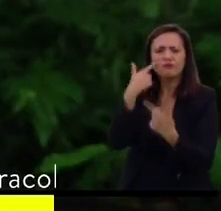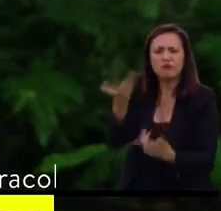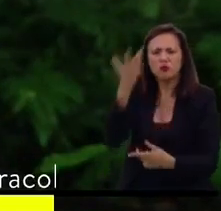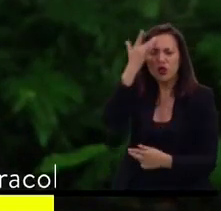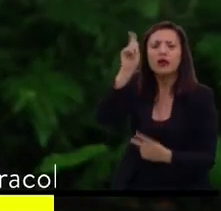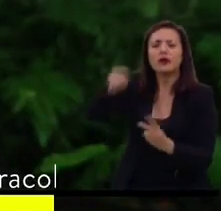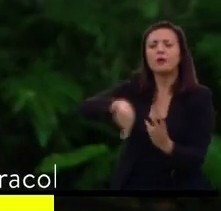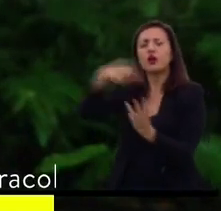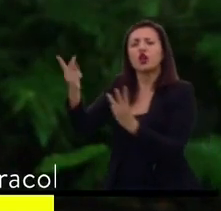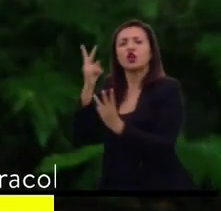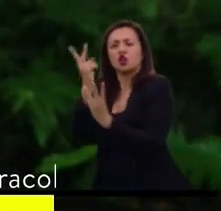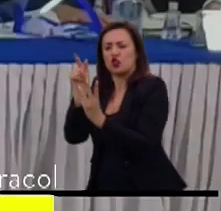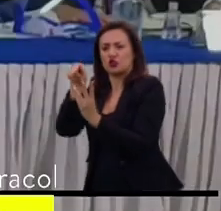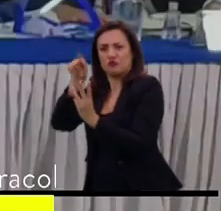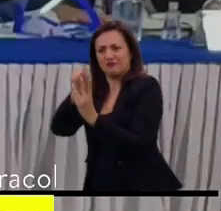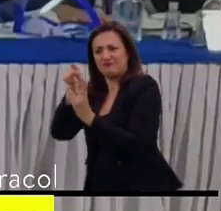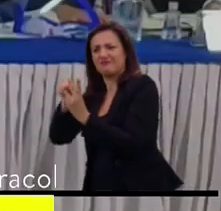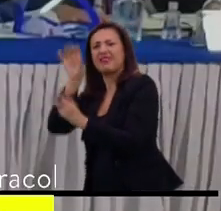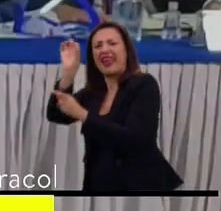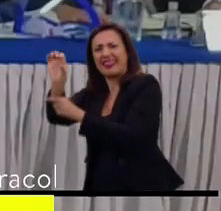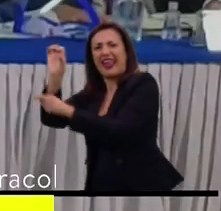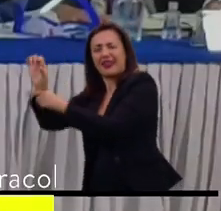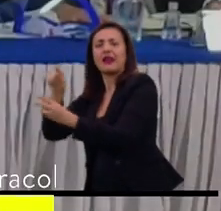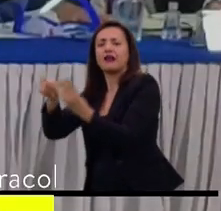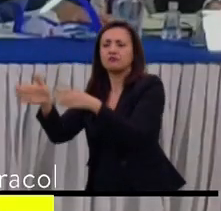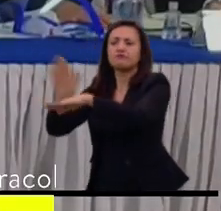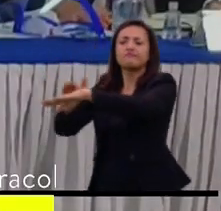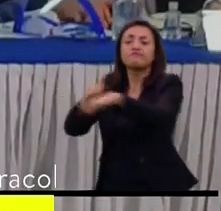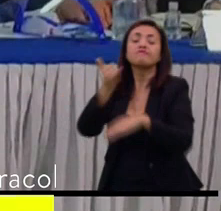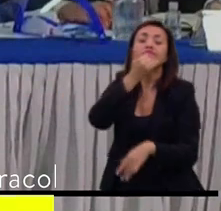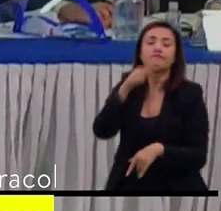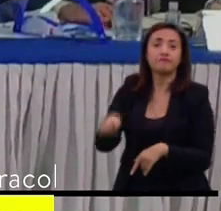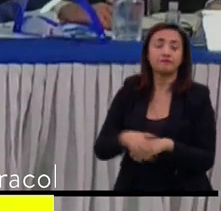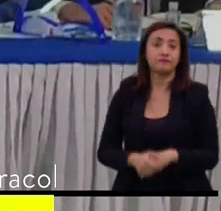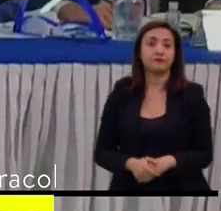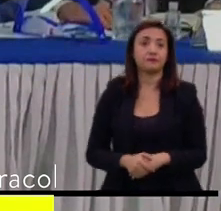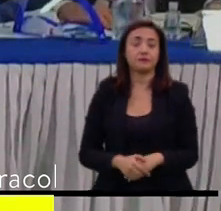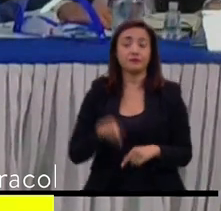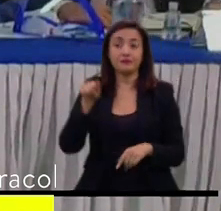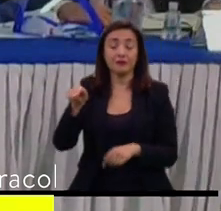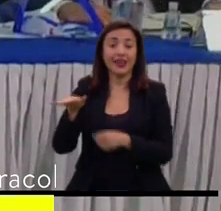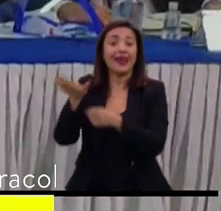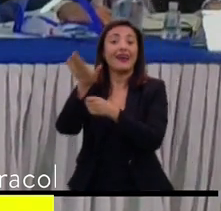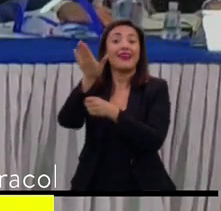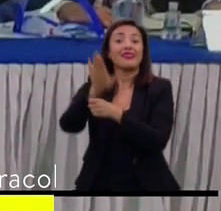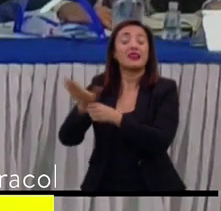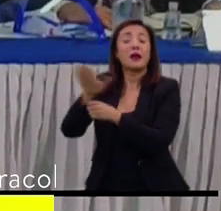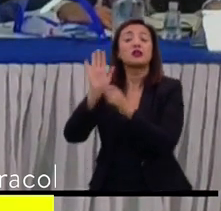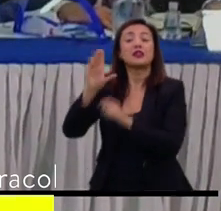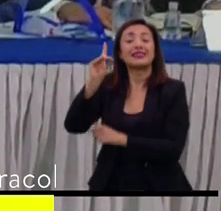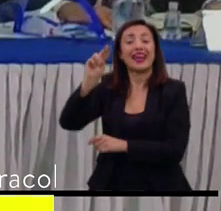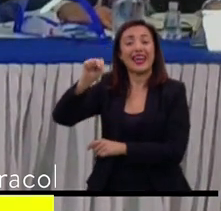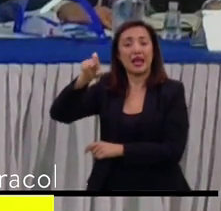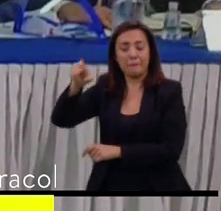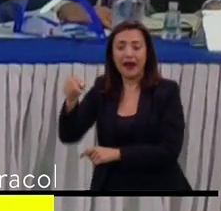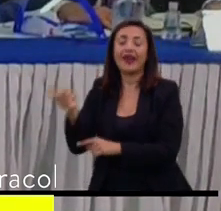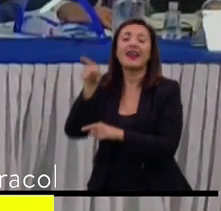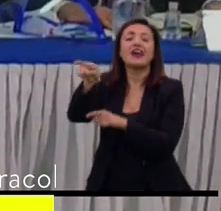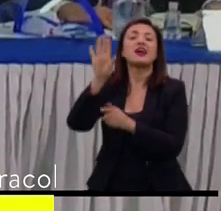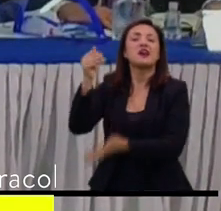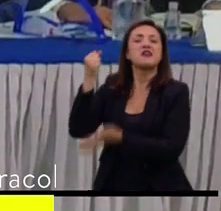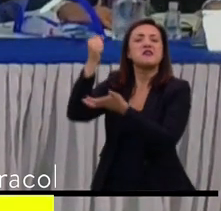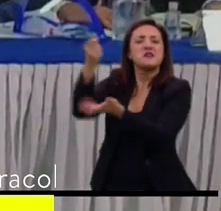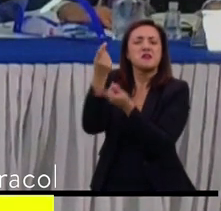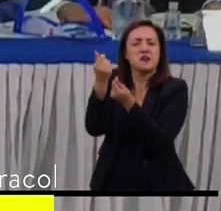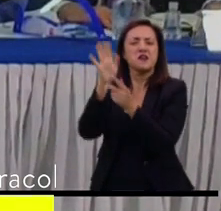entidades nacionales. De entidades del orden nacional. Departamento Nacional de Planeación y Finagro, en el marco